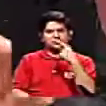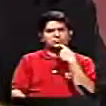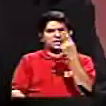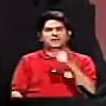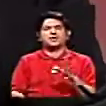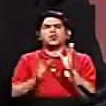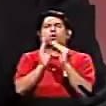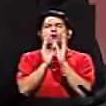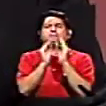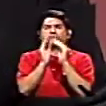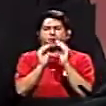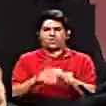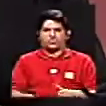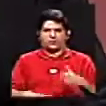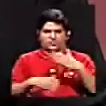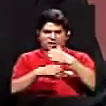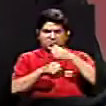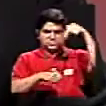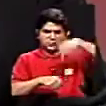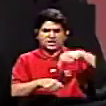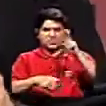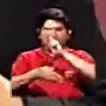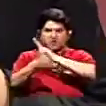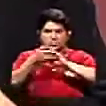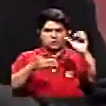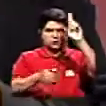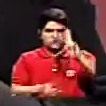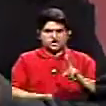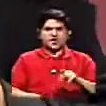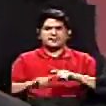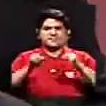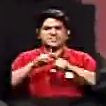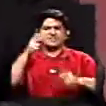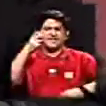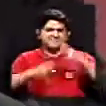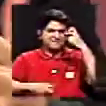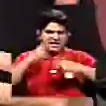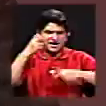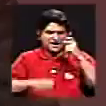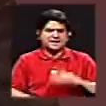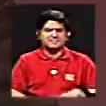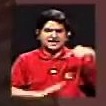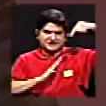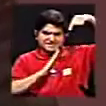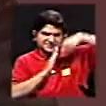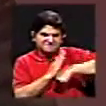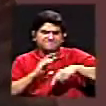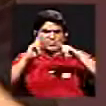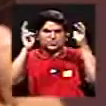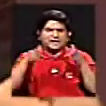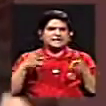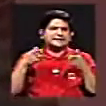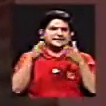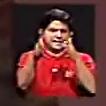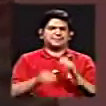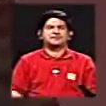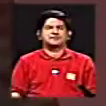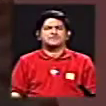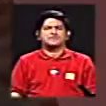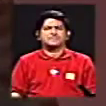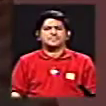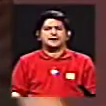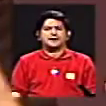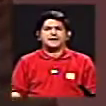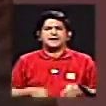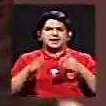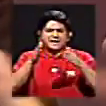en un foro organizado aquí en la Universidad de Costa Rica que hay una serie de problemas de fondo en el tema de las carreteras. Costosas carreteras